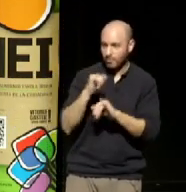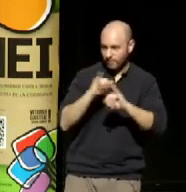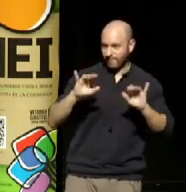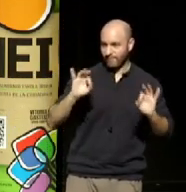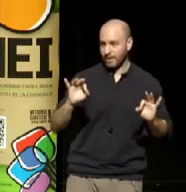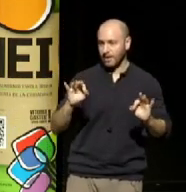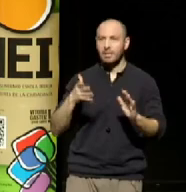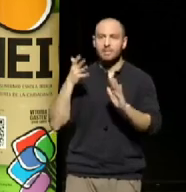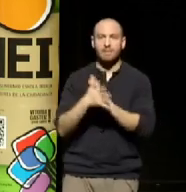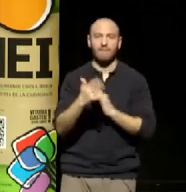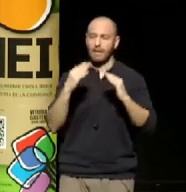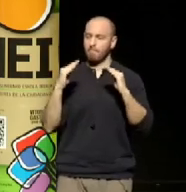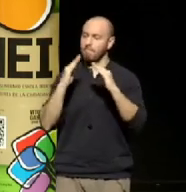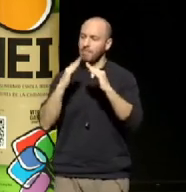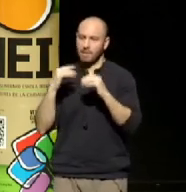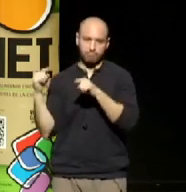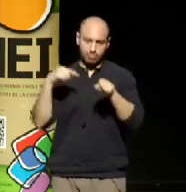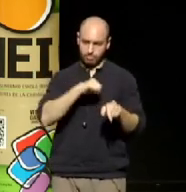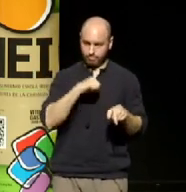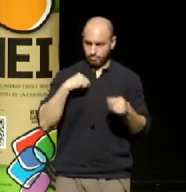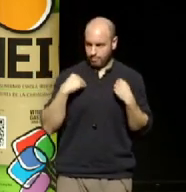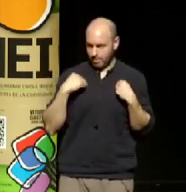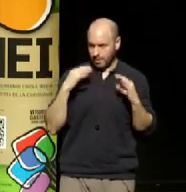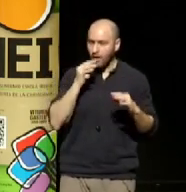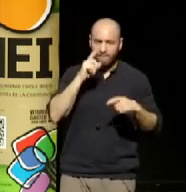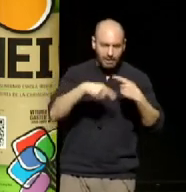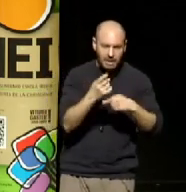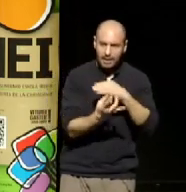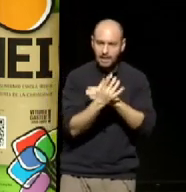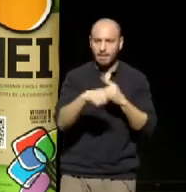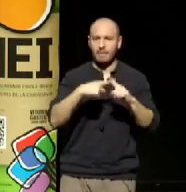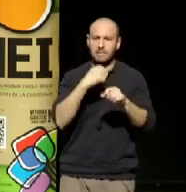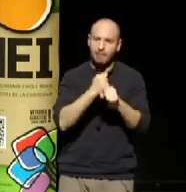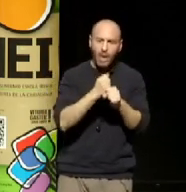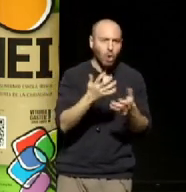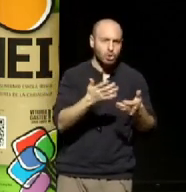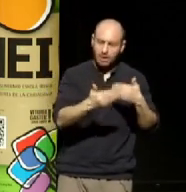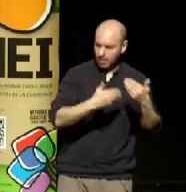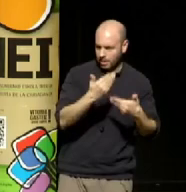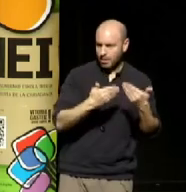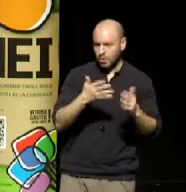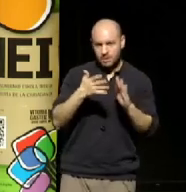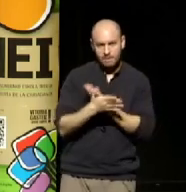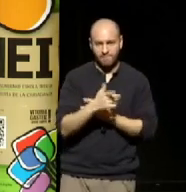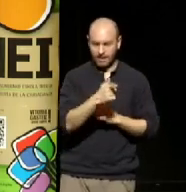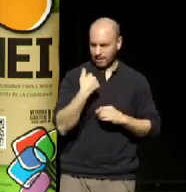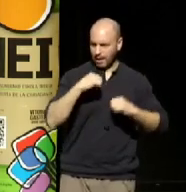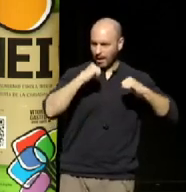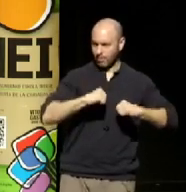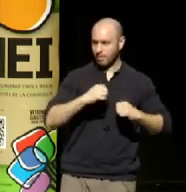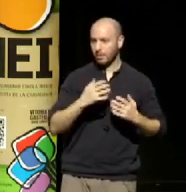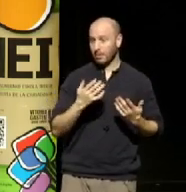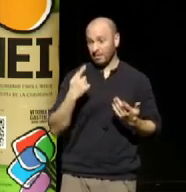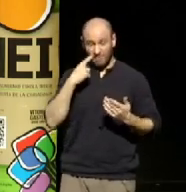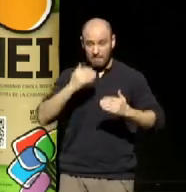emancipación residencial, normalmente o tradicionalmente tener una familia y un puesto de trabajo. Y como esto se retrasa cada vez más, la precariedad se retrasa cada